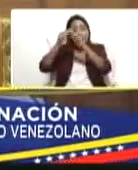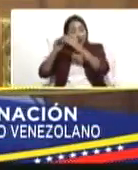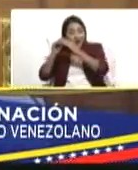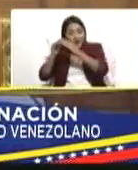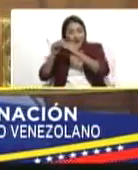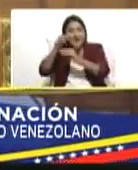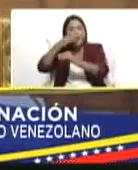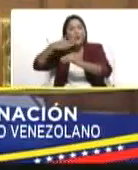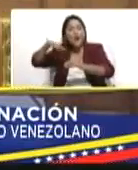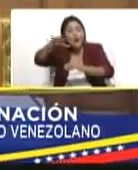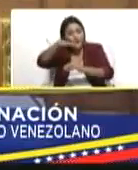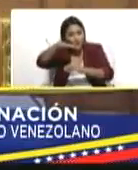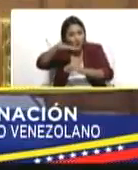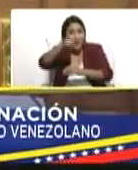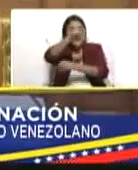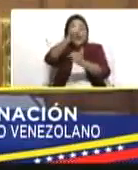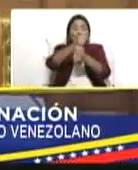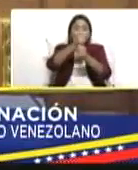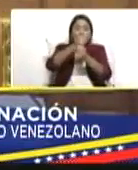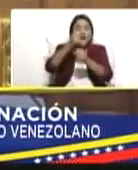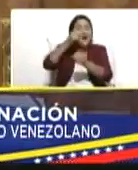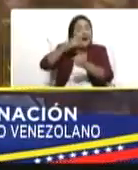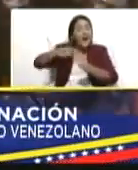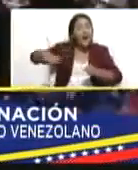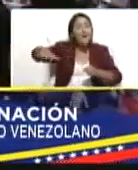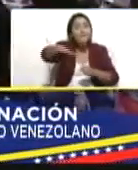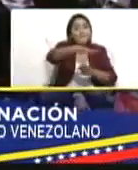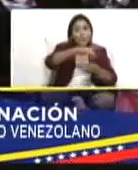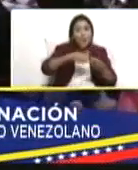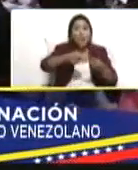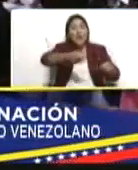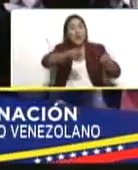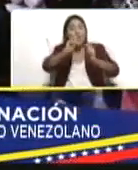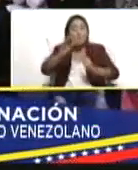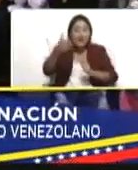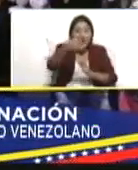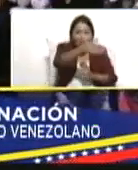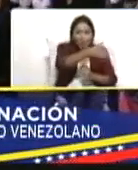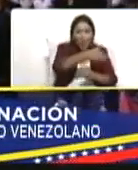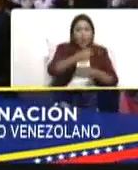Popular de los campesinos campesinas Pescadores